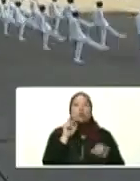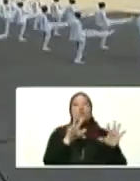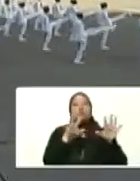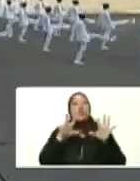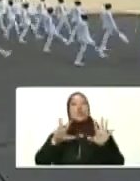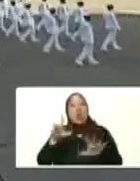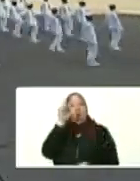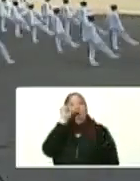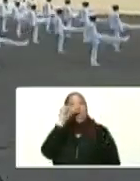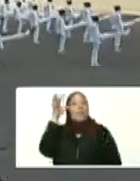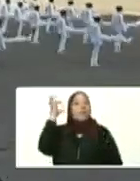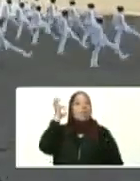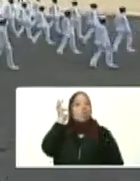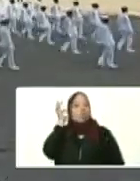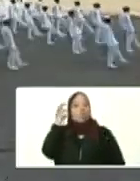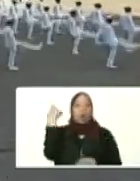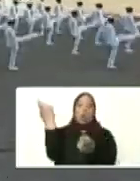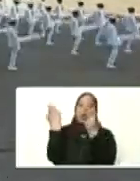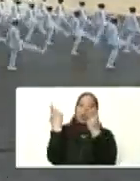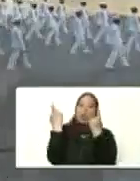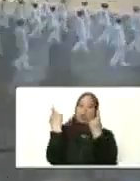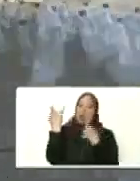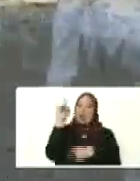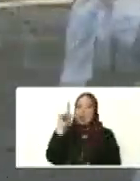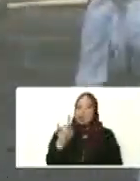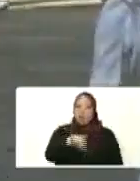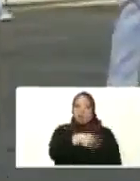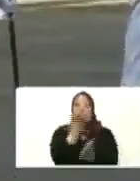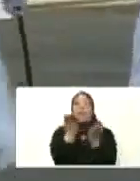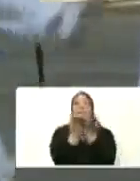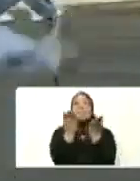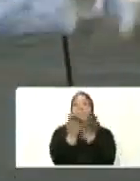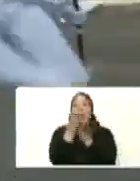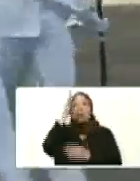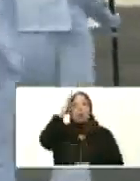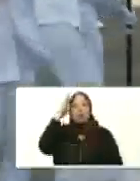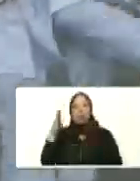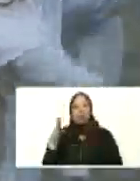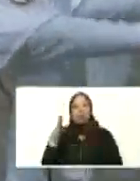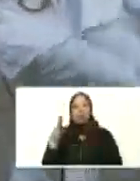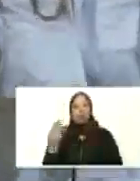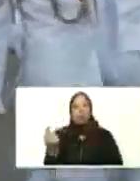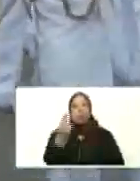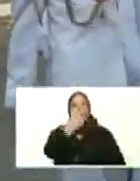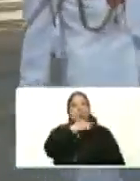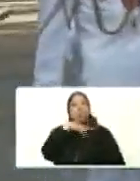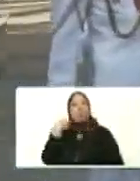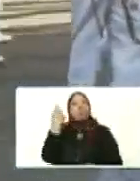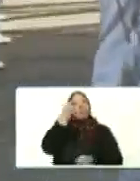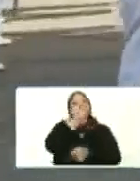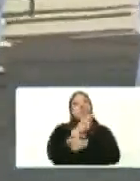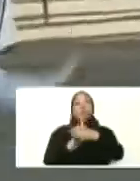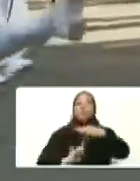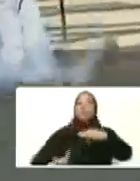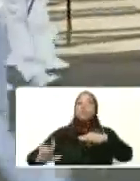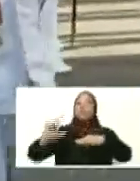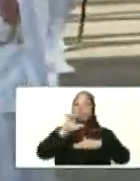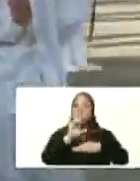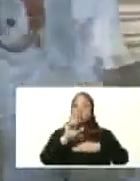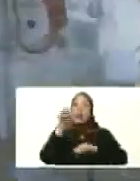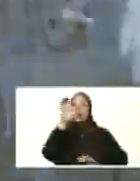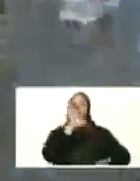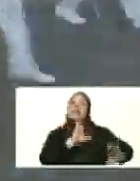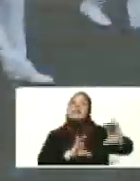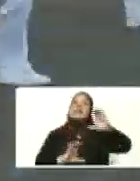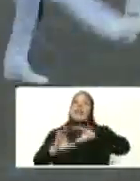83 hombres y mujeres formados en la Academia Militar de la Armada Bolivariana con el título de licenciados y licenciadas en Ciencias